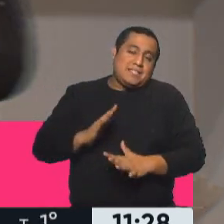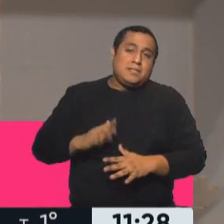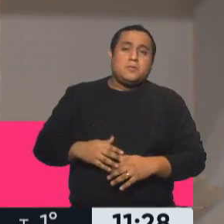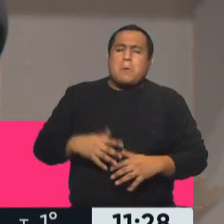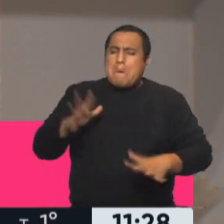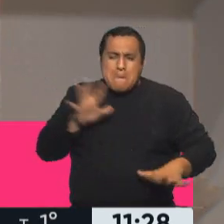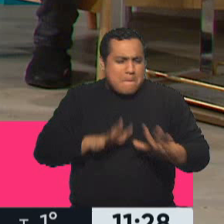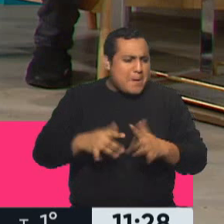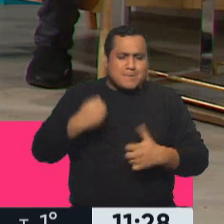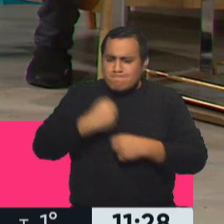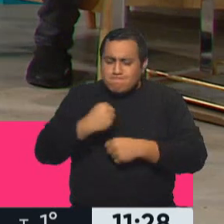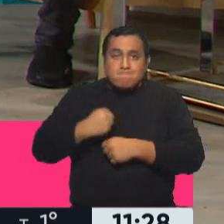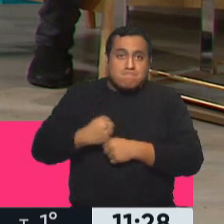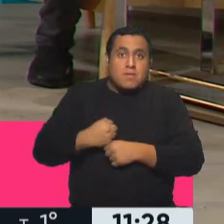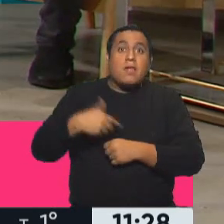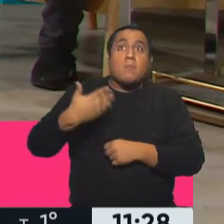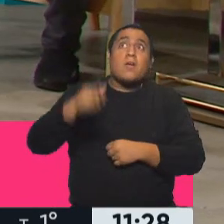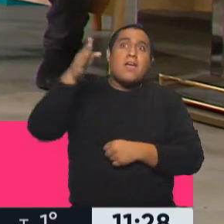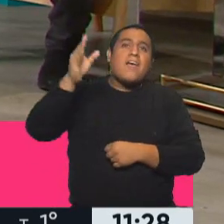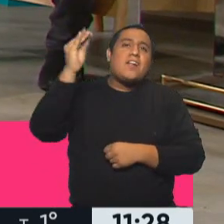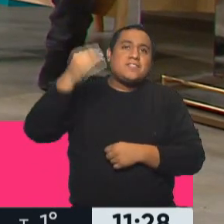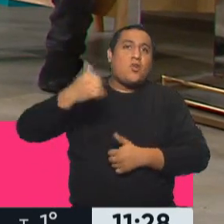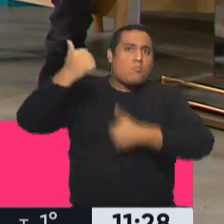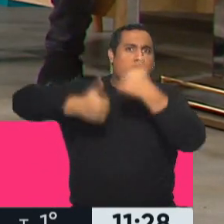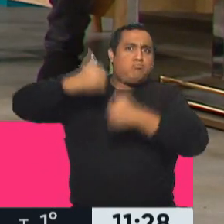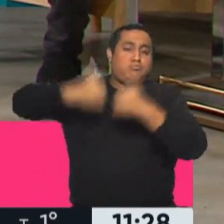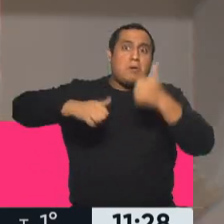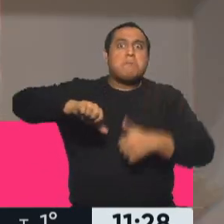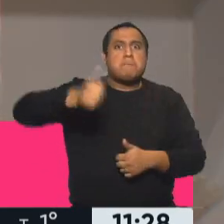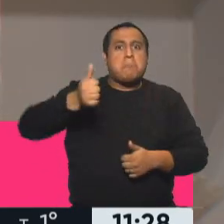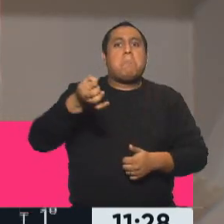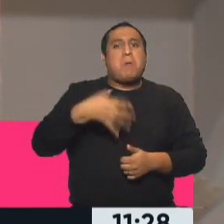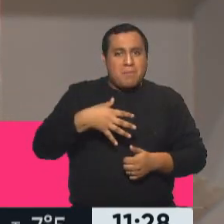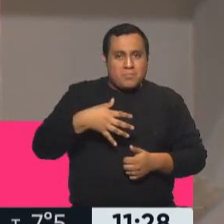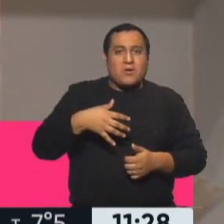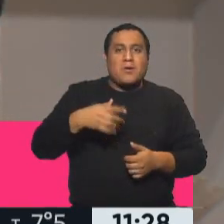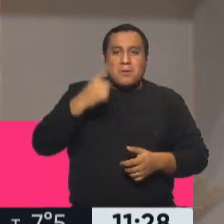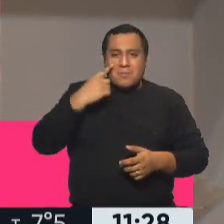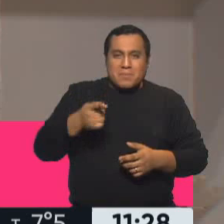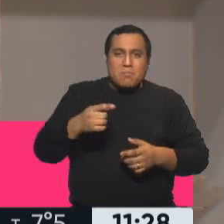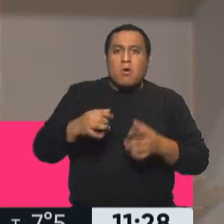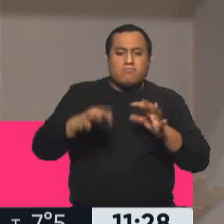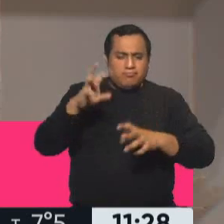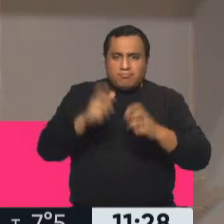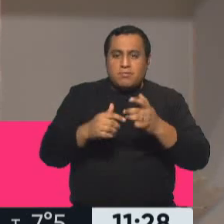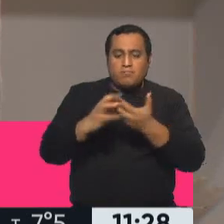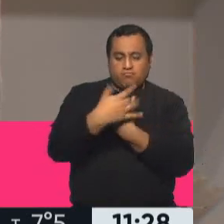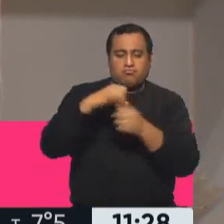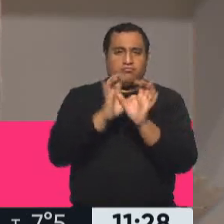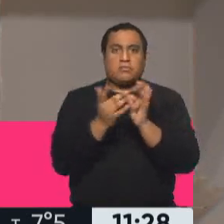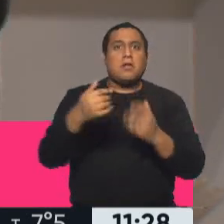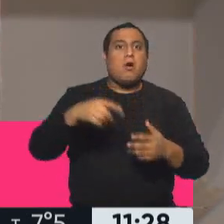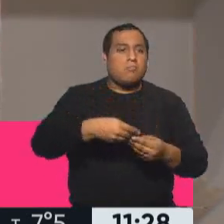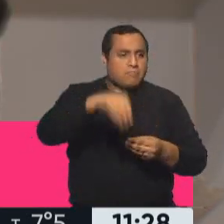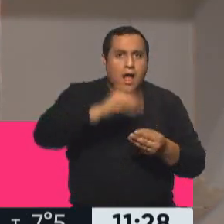preparé, trabajé mucho tiempo y me fui a competir a Brasil. Y gané un premio en manipulación, es la autoprestigitación, hacer aparecer palomas, todo lo que sea,